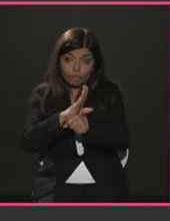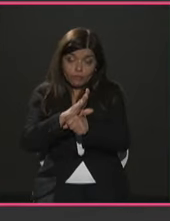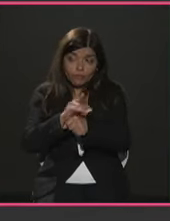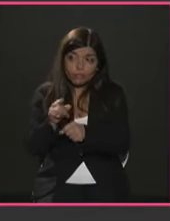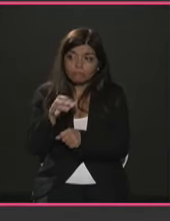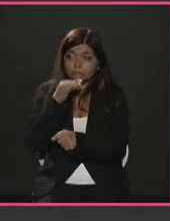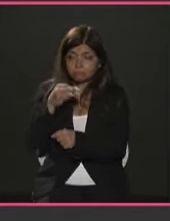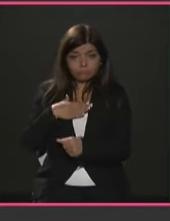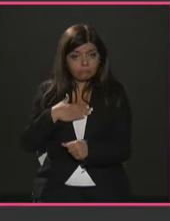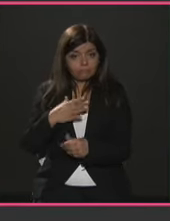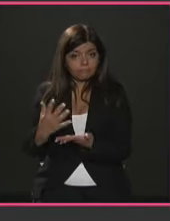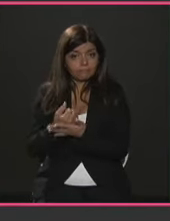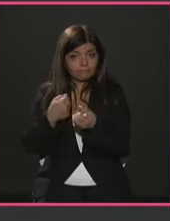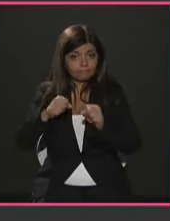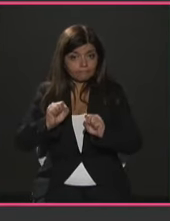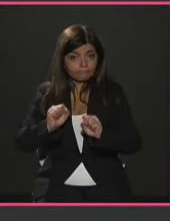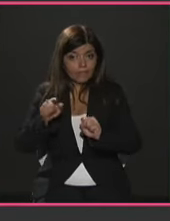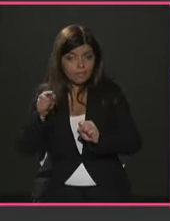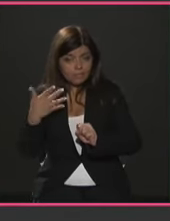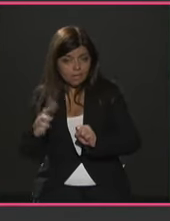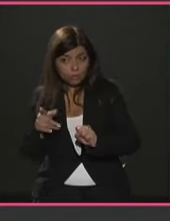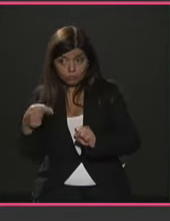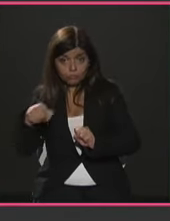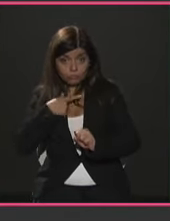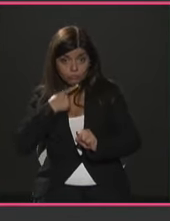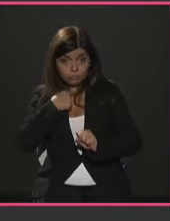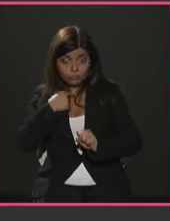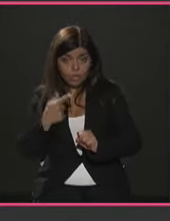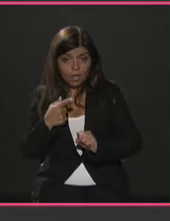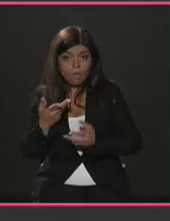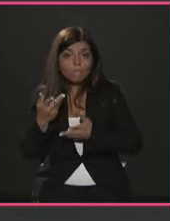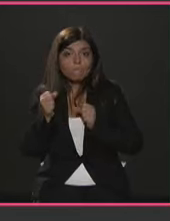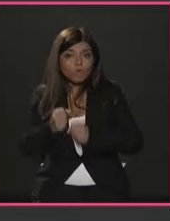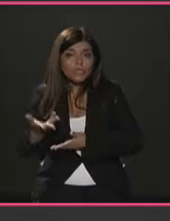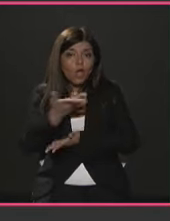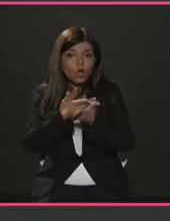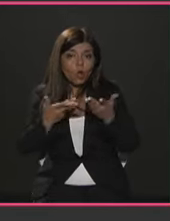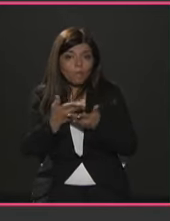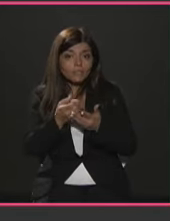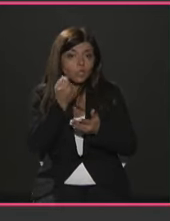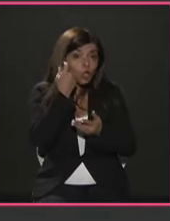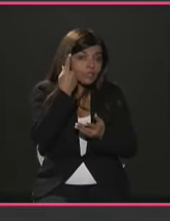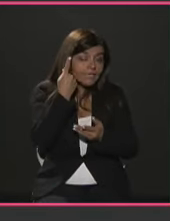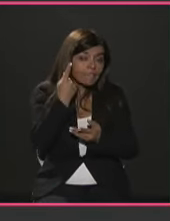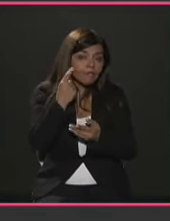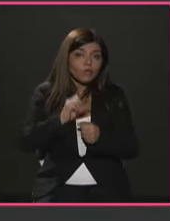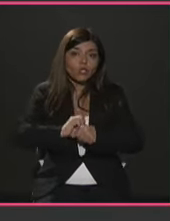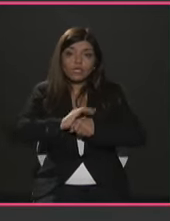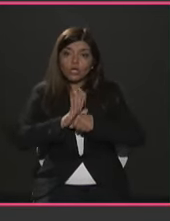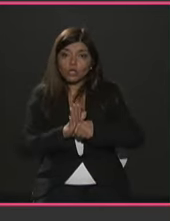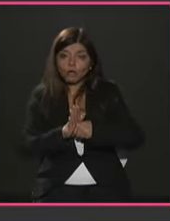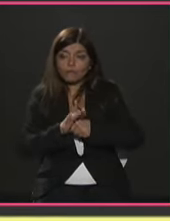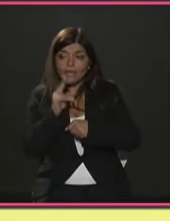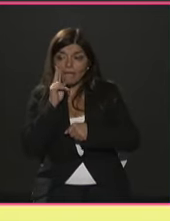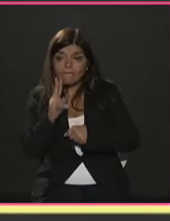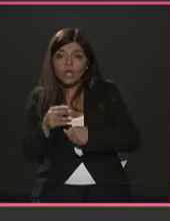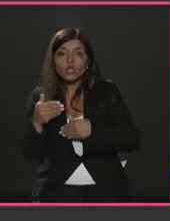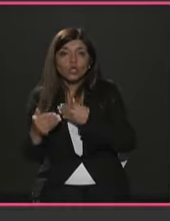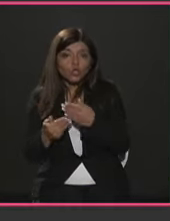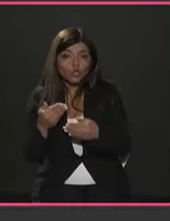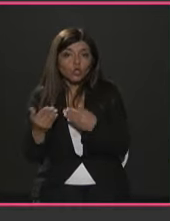esto y si ustedes están entusiasmados podríamos compartir todo lo que sabemos de la covid y ver cómo